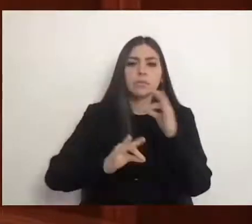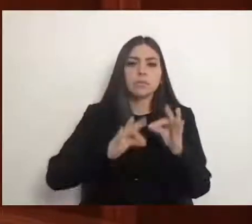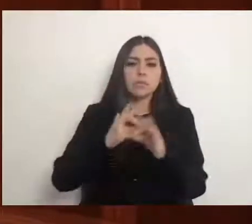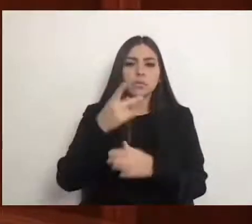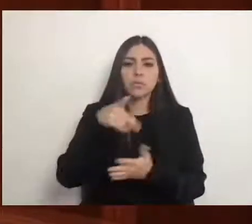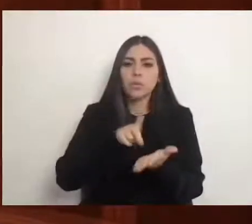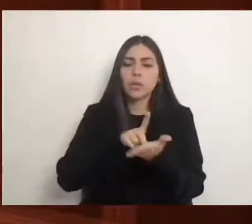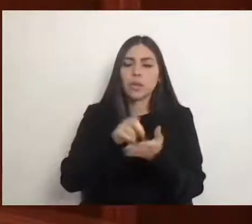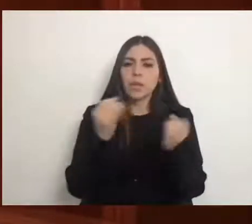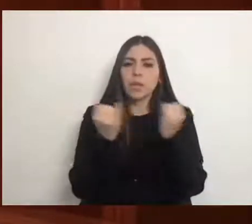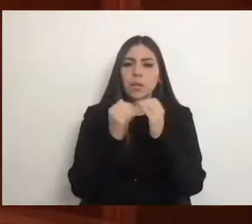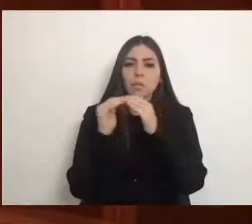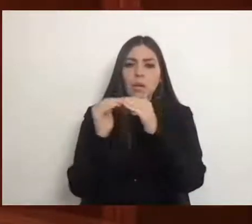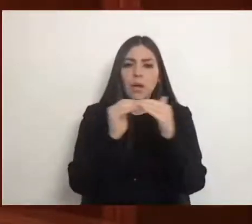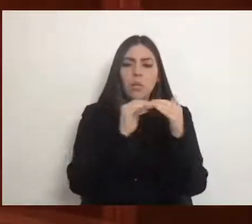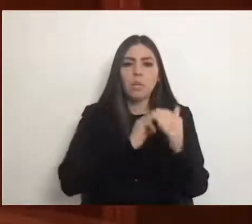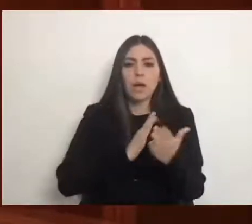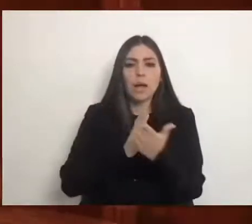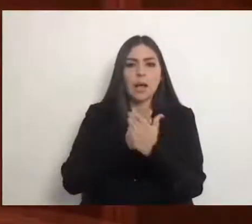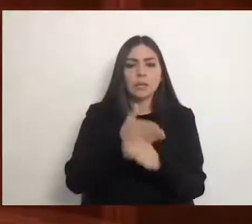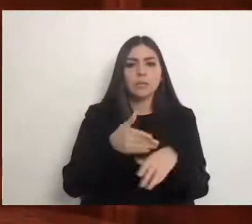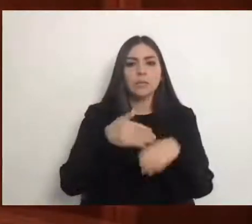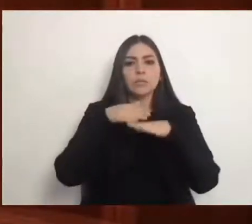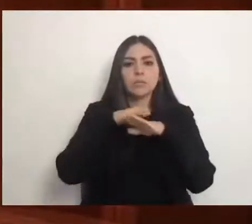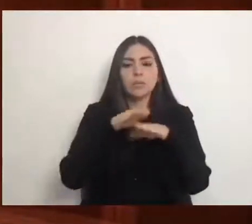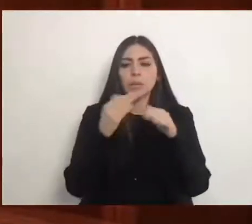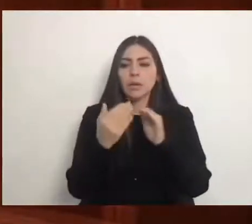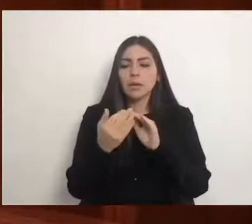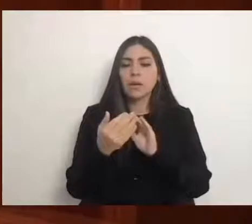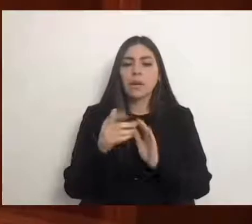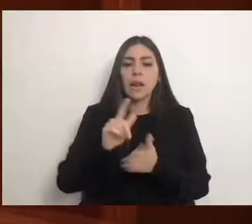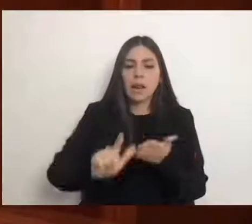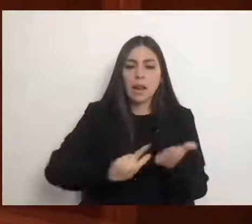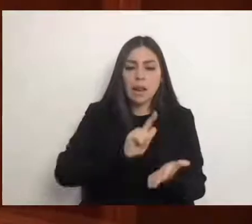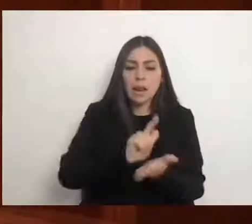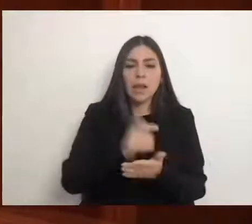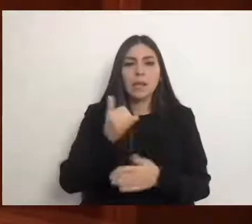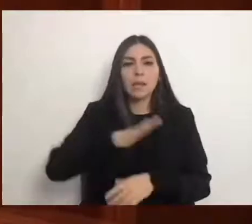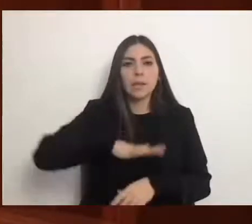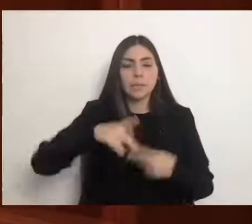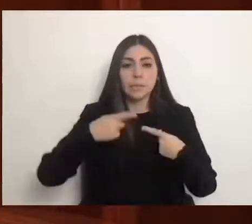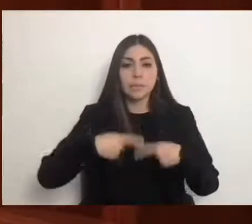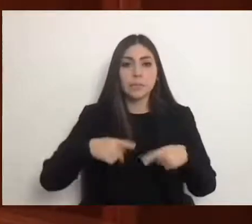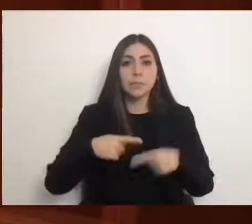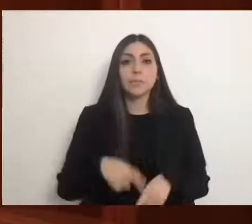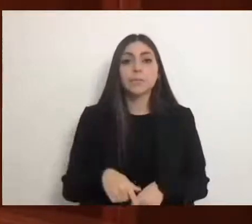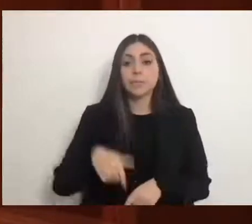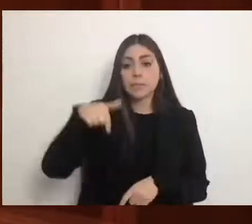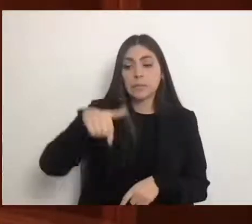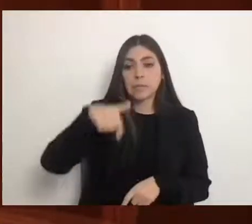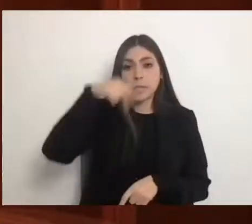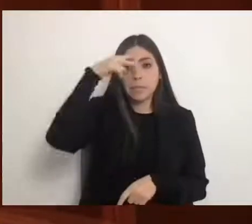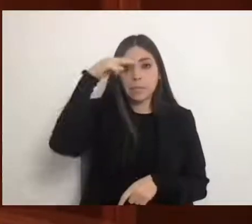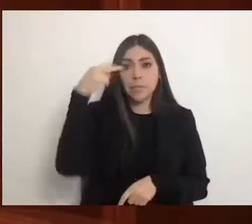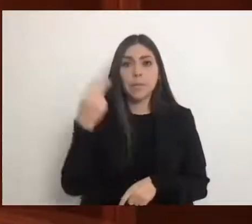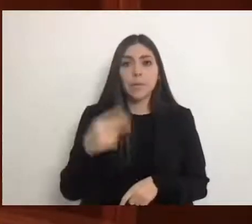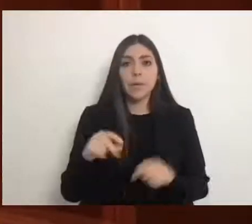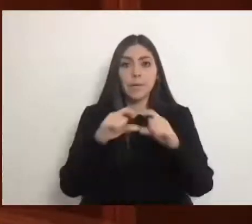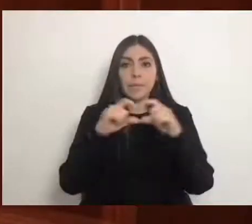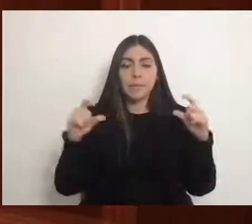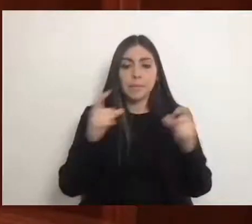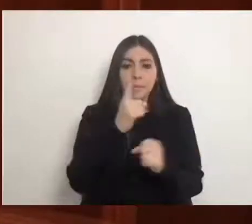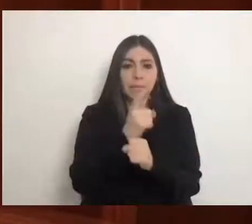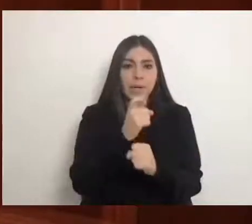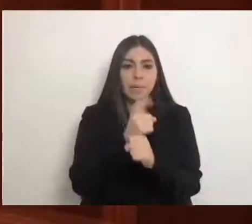de igualdad ante la ley y ante la sociedad. En México, el párrafo primero del artículo 4 de